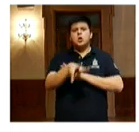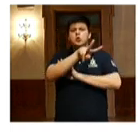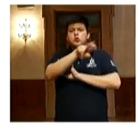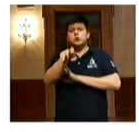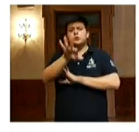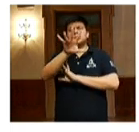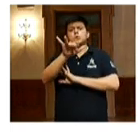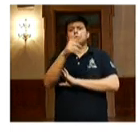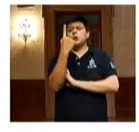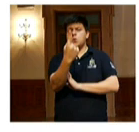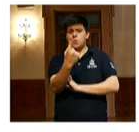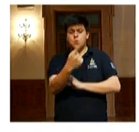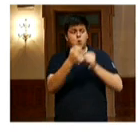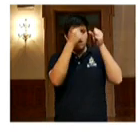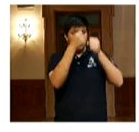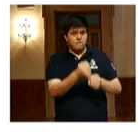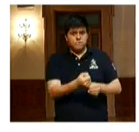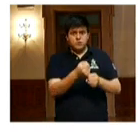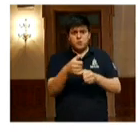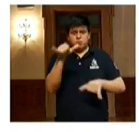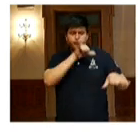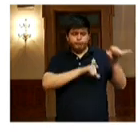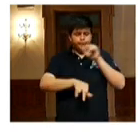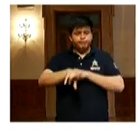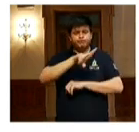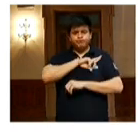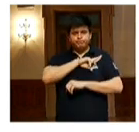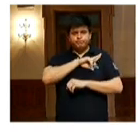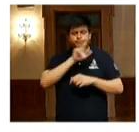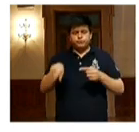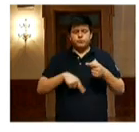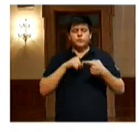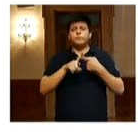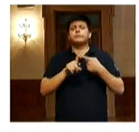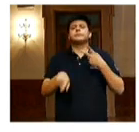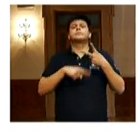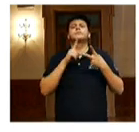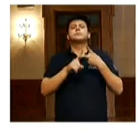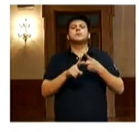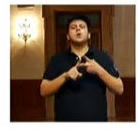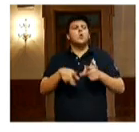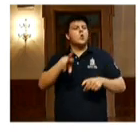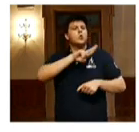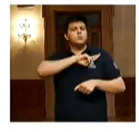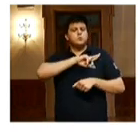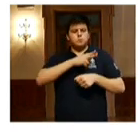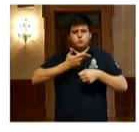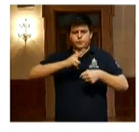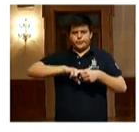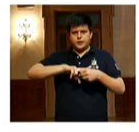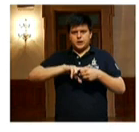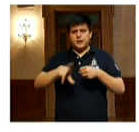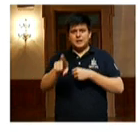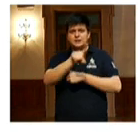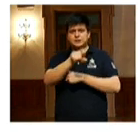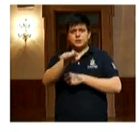251 confirmados por laboratorios privados por hospitales privados